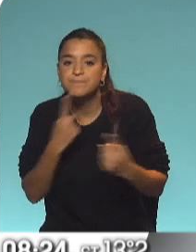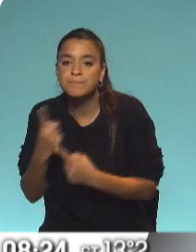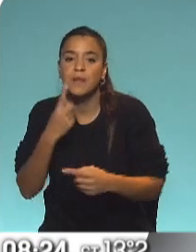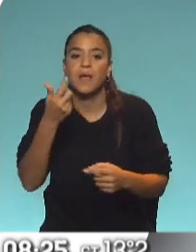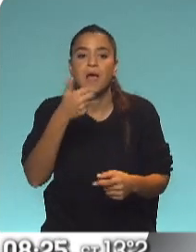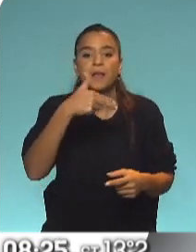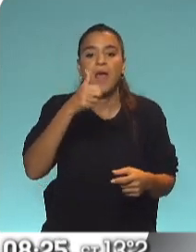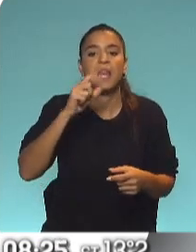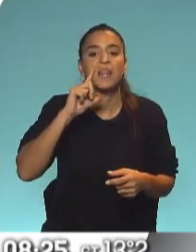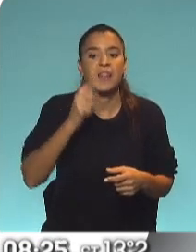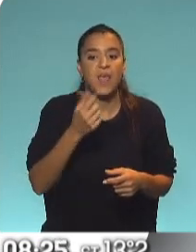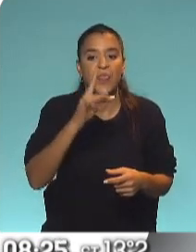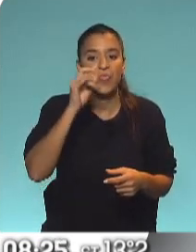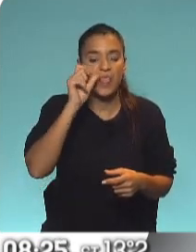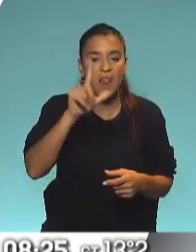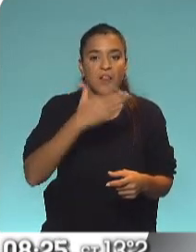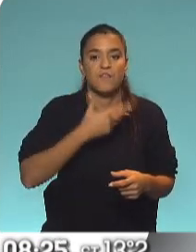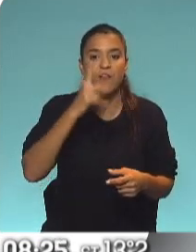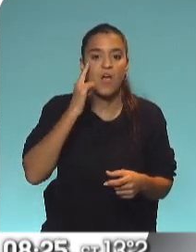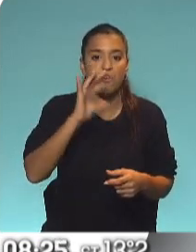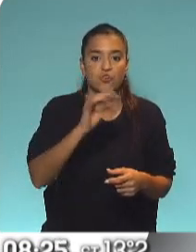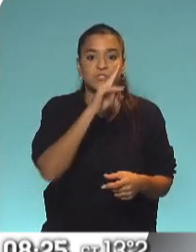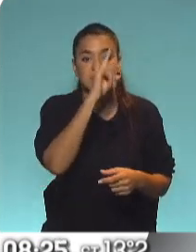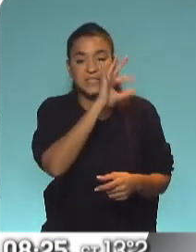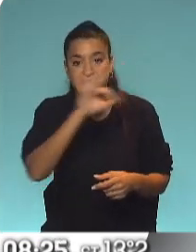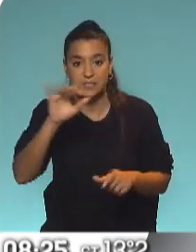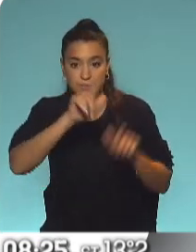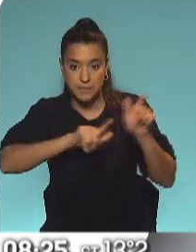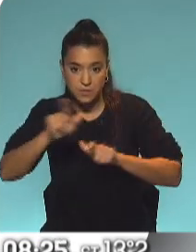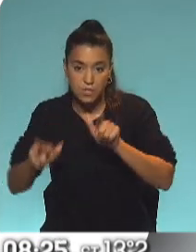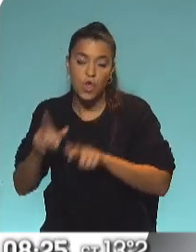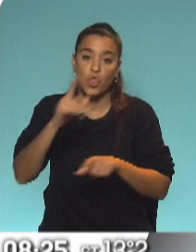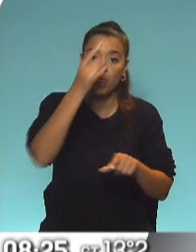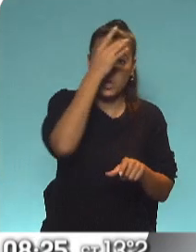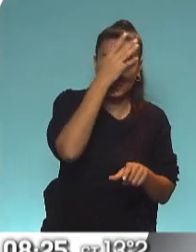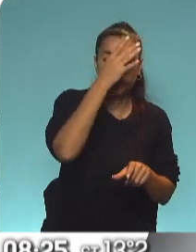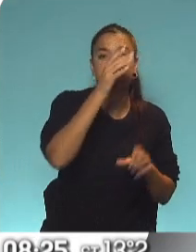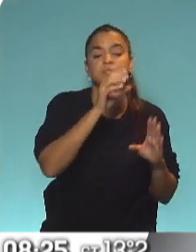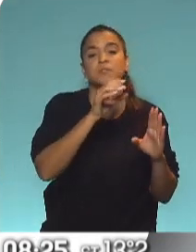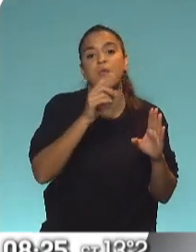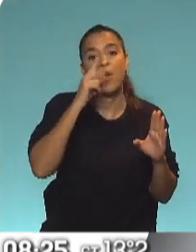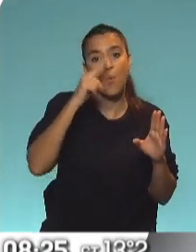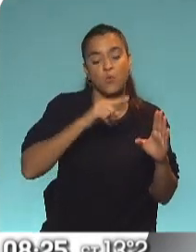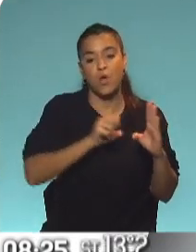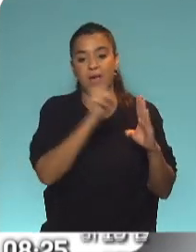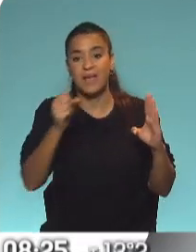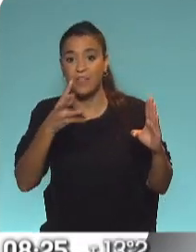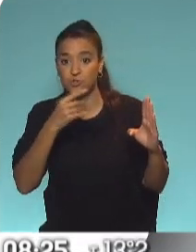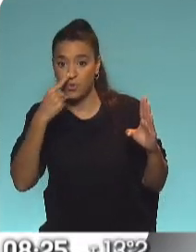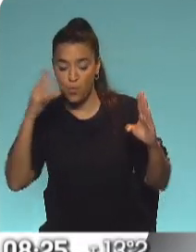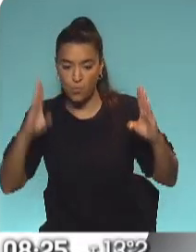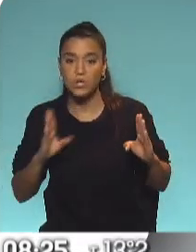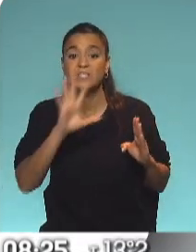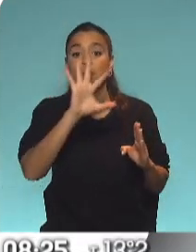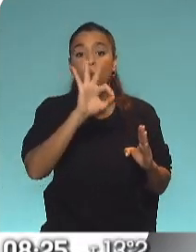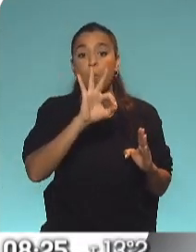Analía del Franco, 700 casos hace pocos días, entre el 12 y el 14 de junio. Más del 50%,